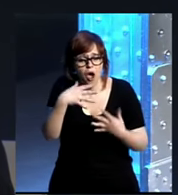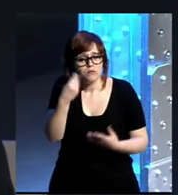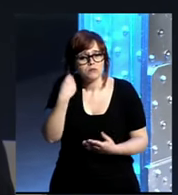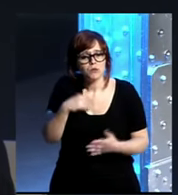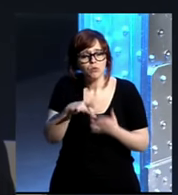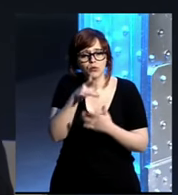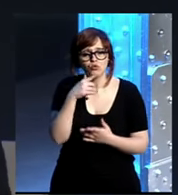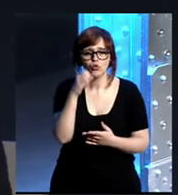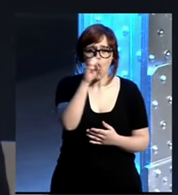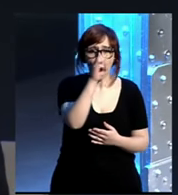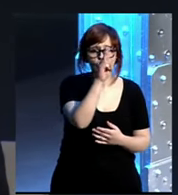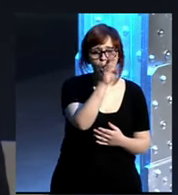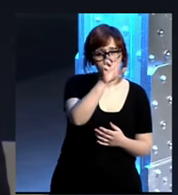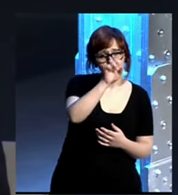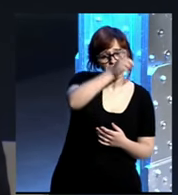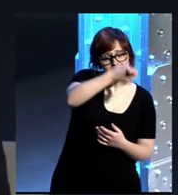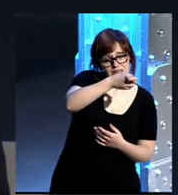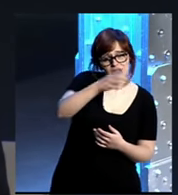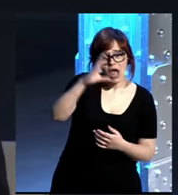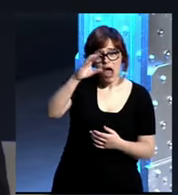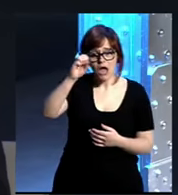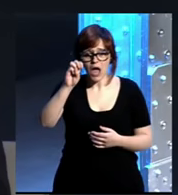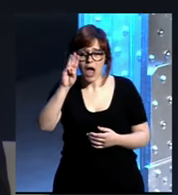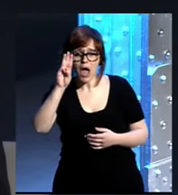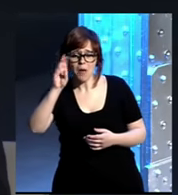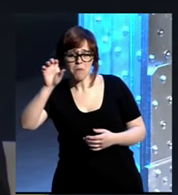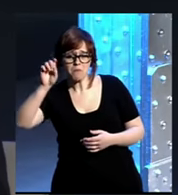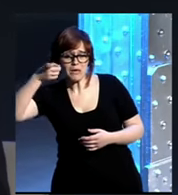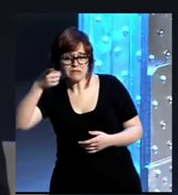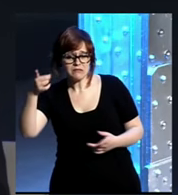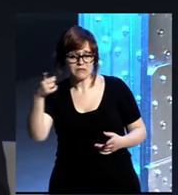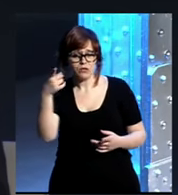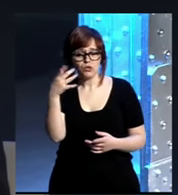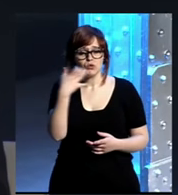a CAPEX nos daría muchísimas alternativas de futuro, con toda seguridad.